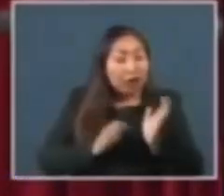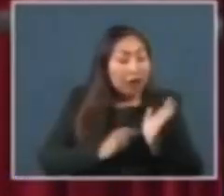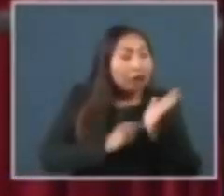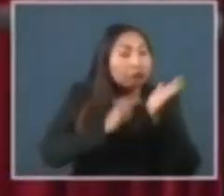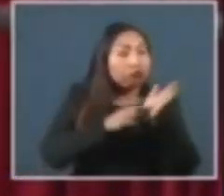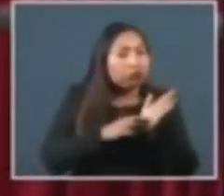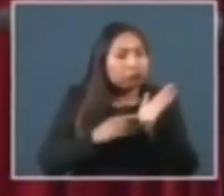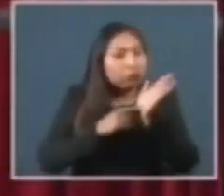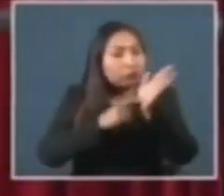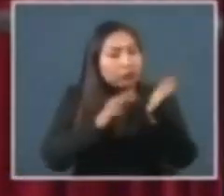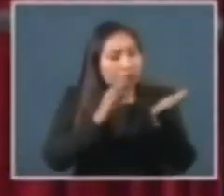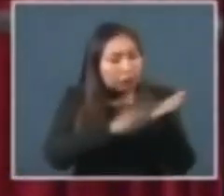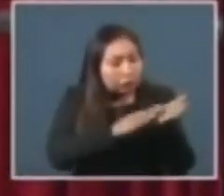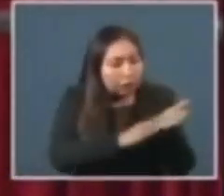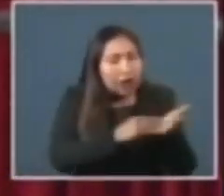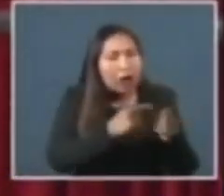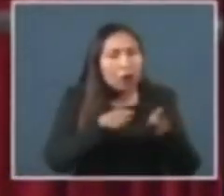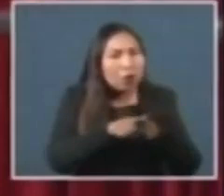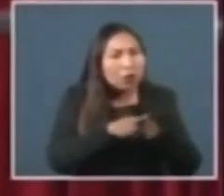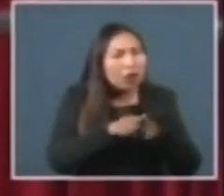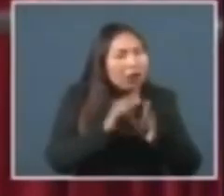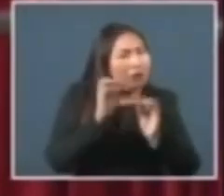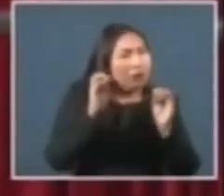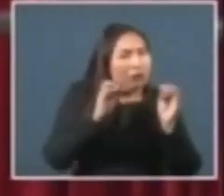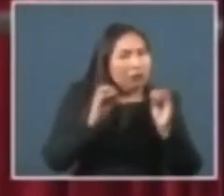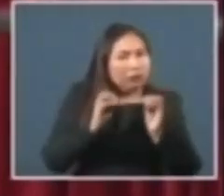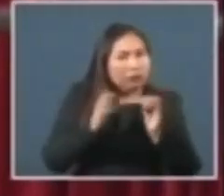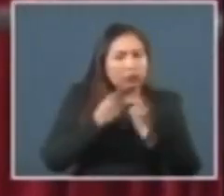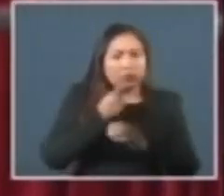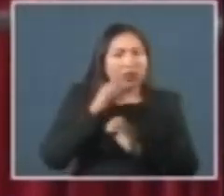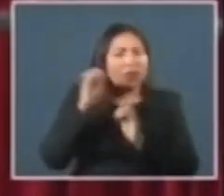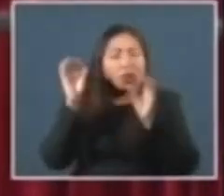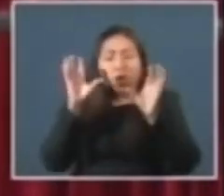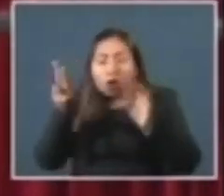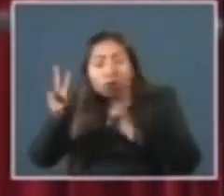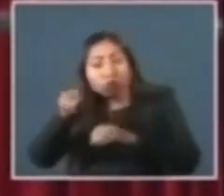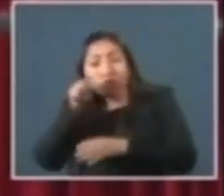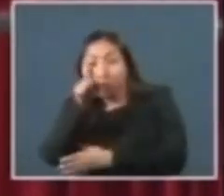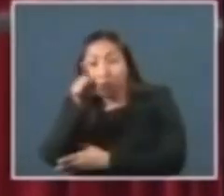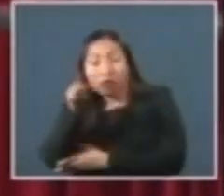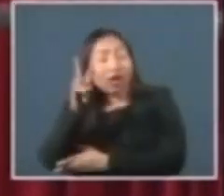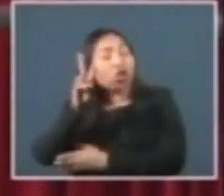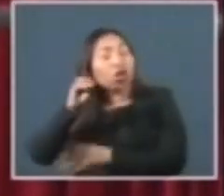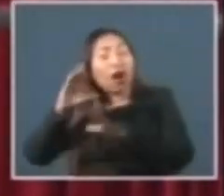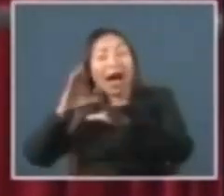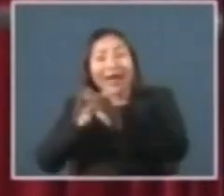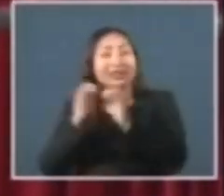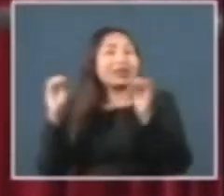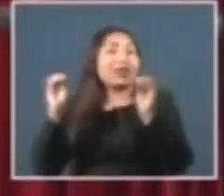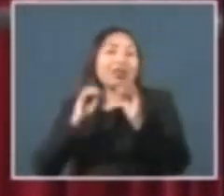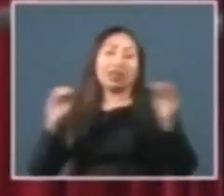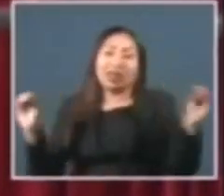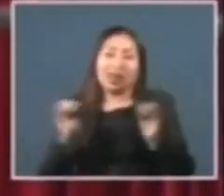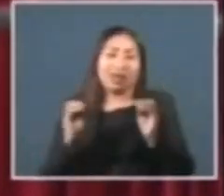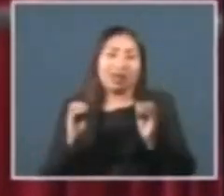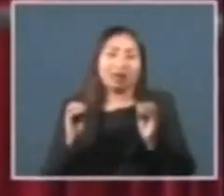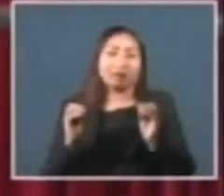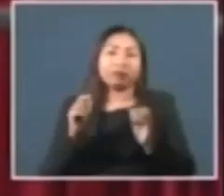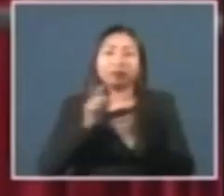usted hizo caso omiso a lo mismo. Aquí no se le ha violado el debido